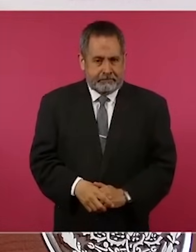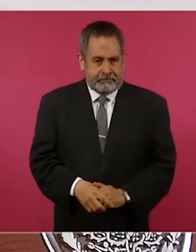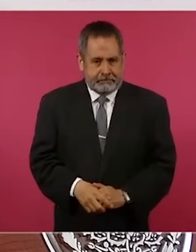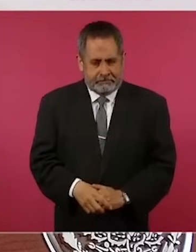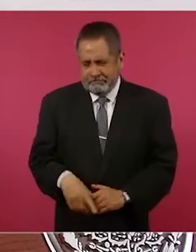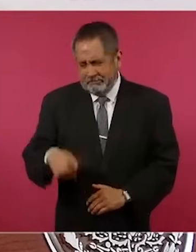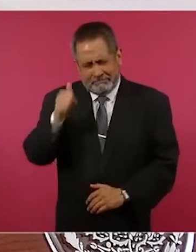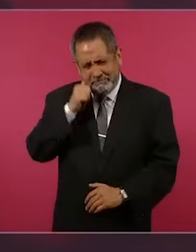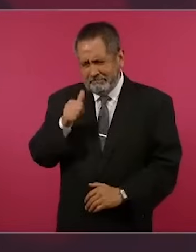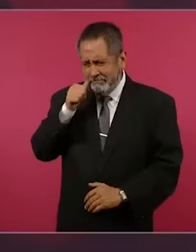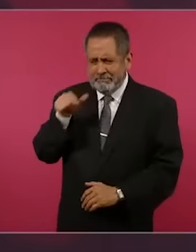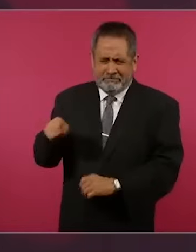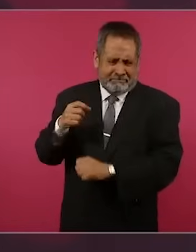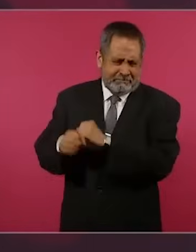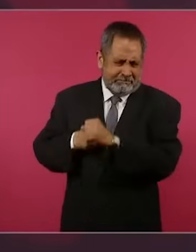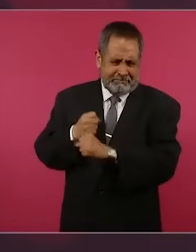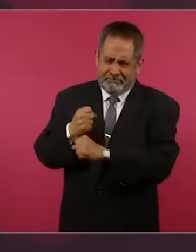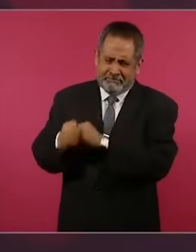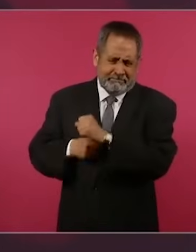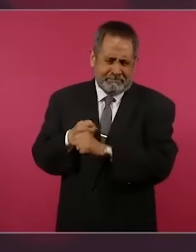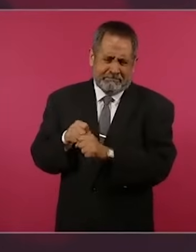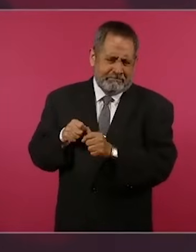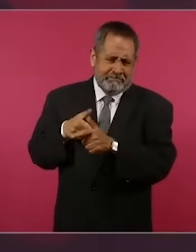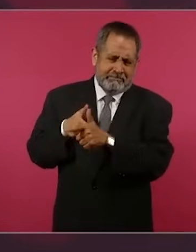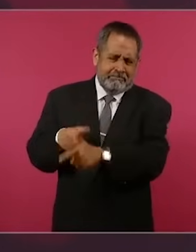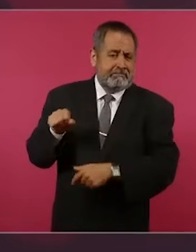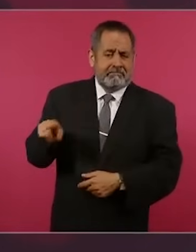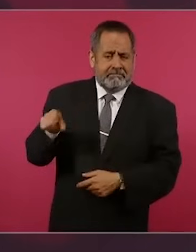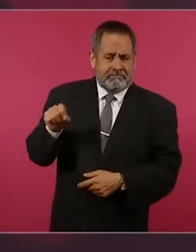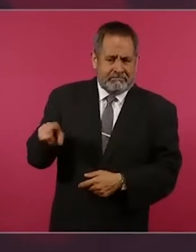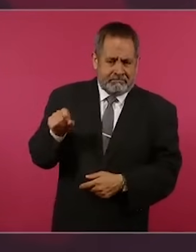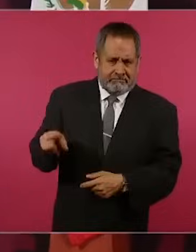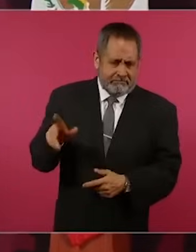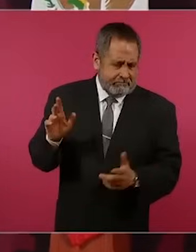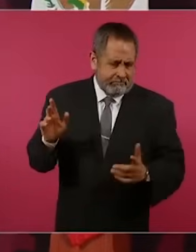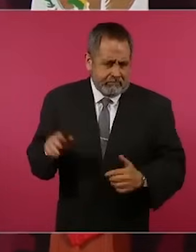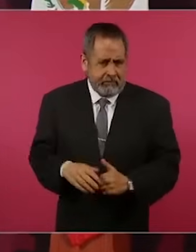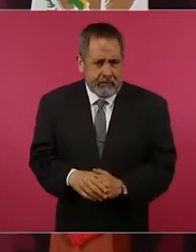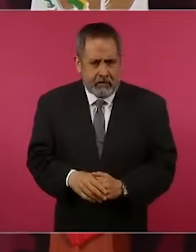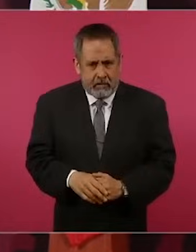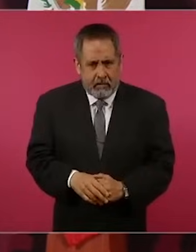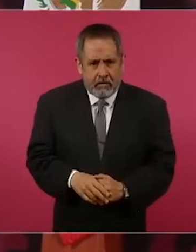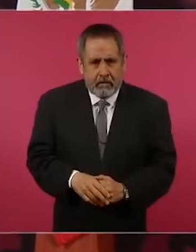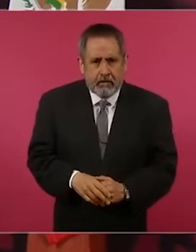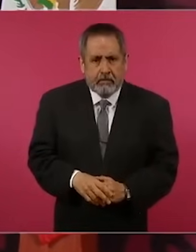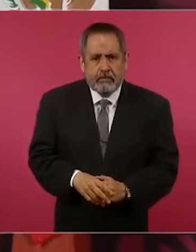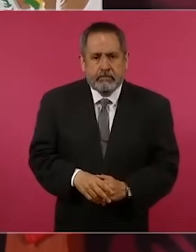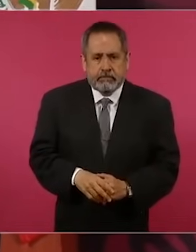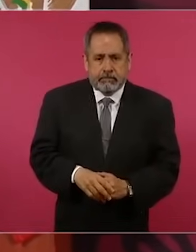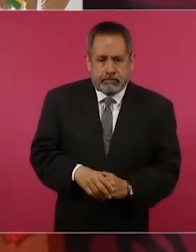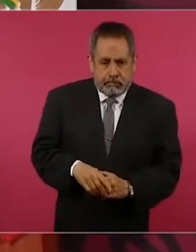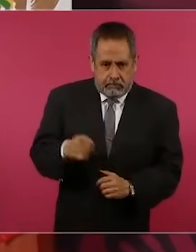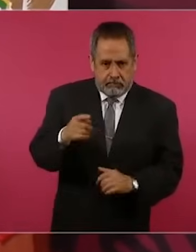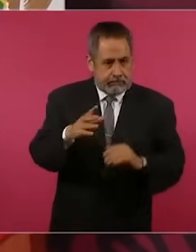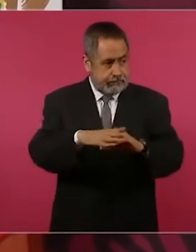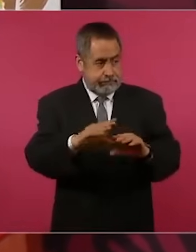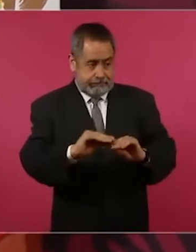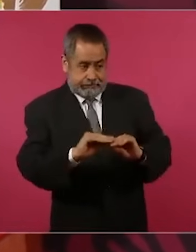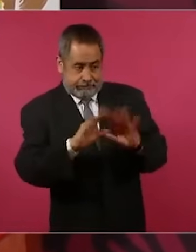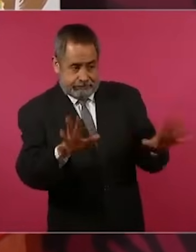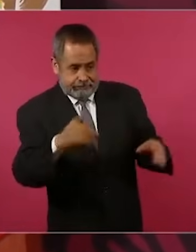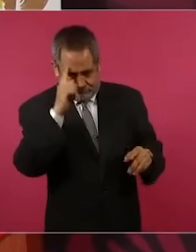de siempre, y que les quede claro a